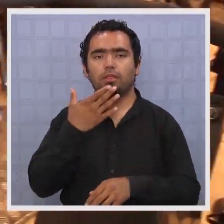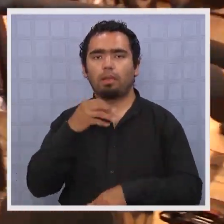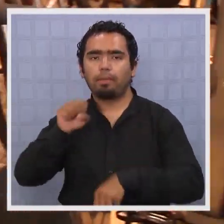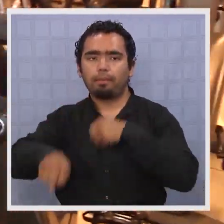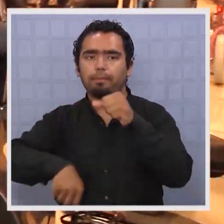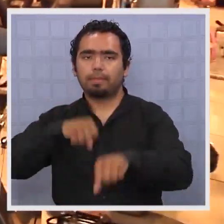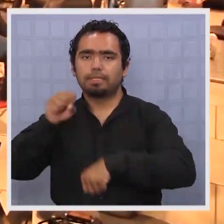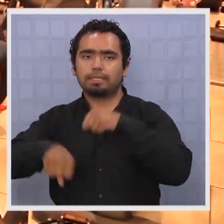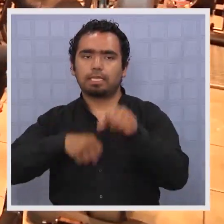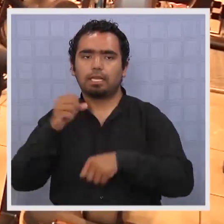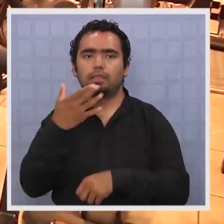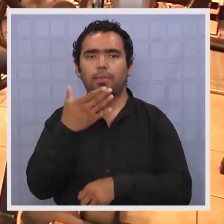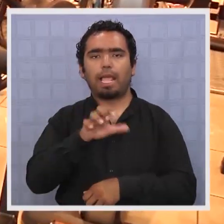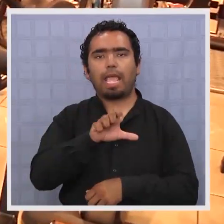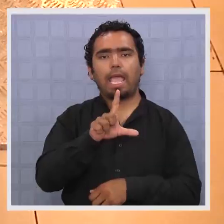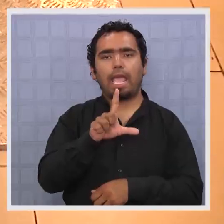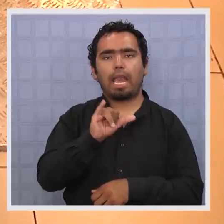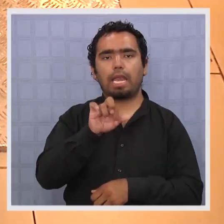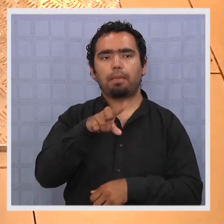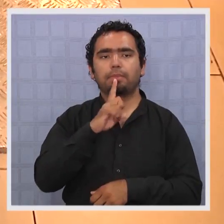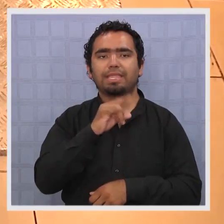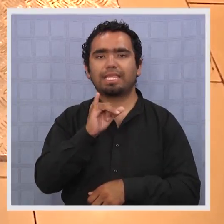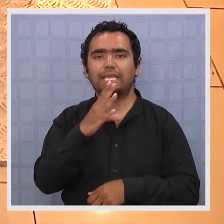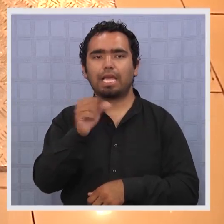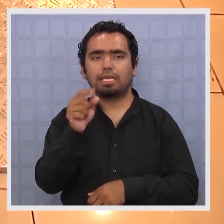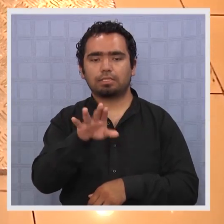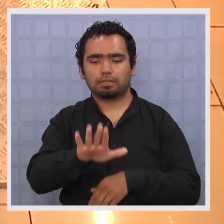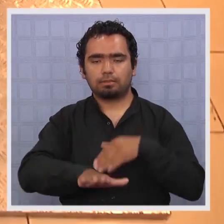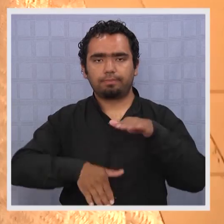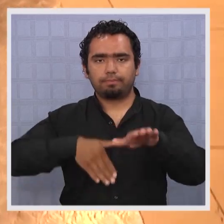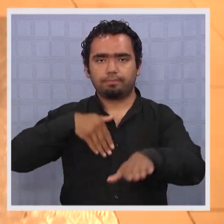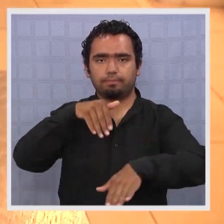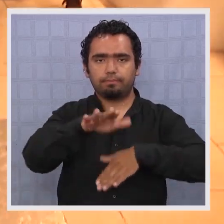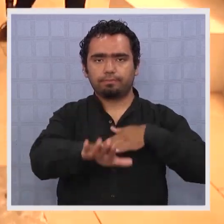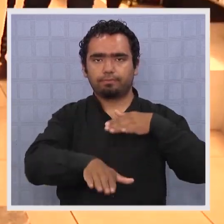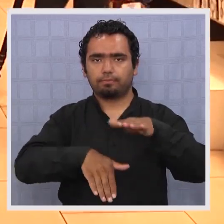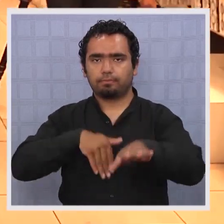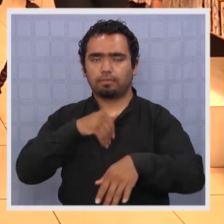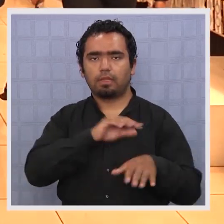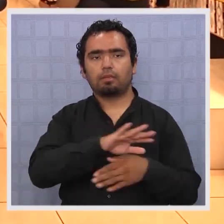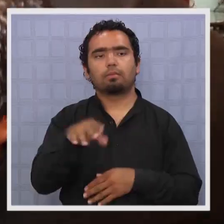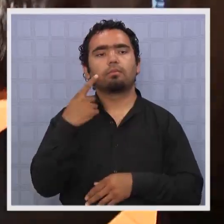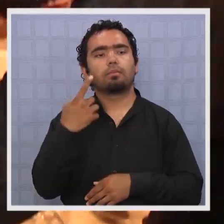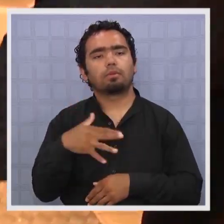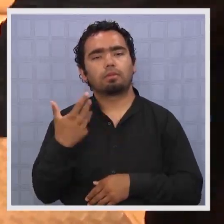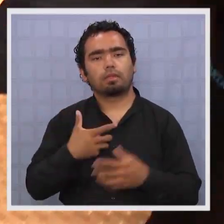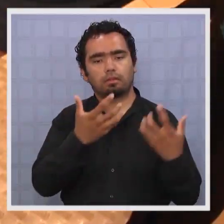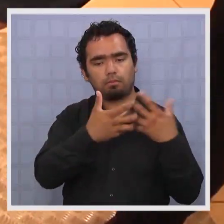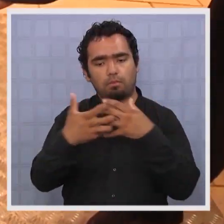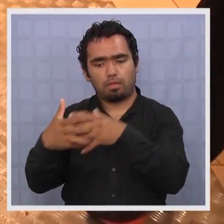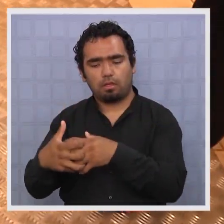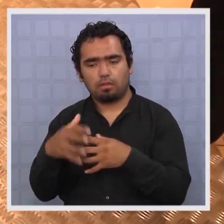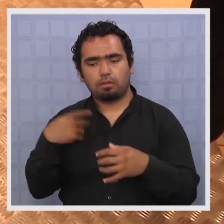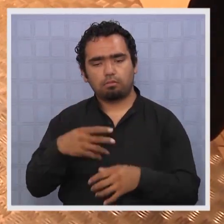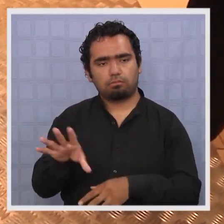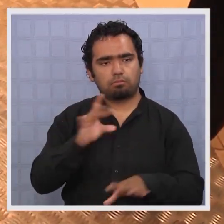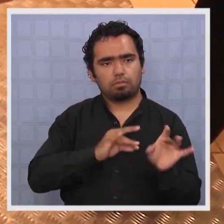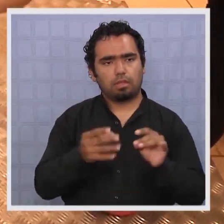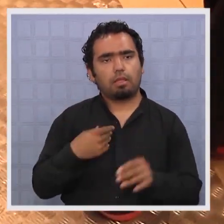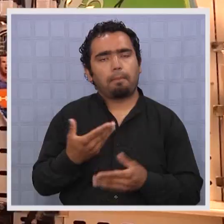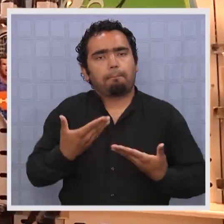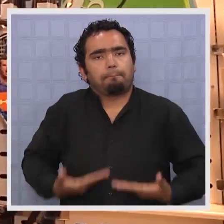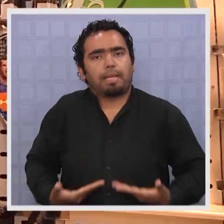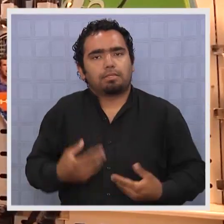spinning y las elípticas es muy importante saber que el artefacto que se va a comprar debe ser adecuado para el peso de cada